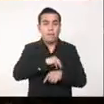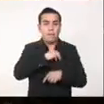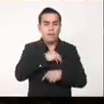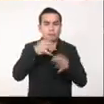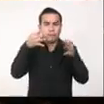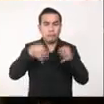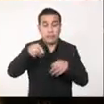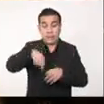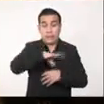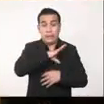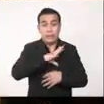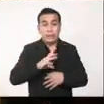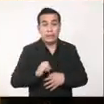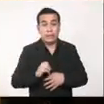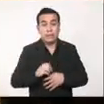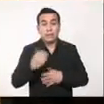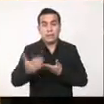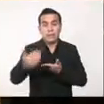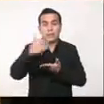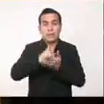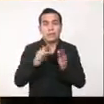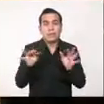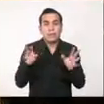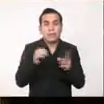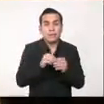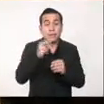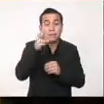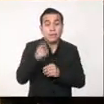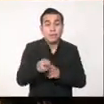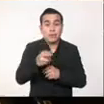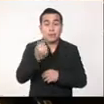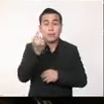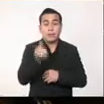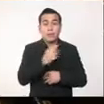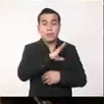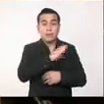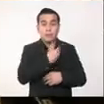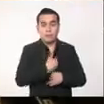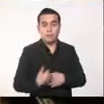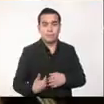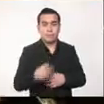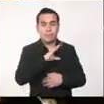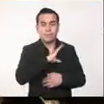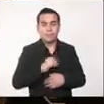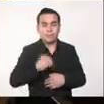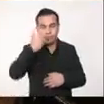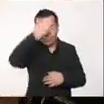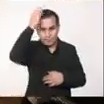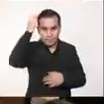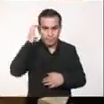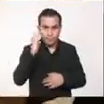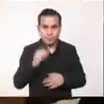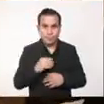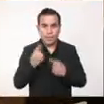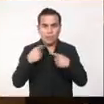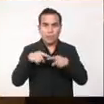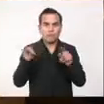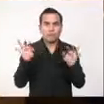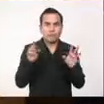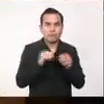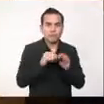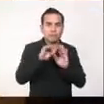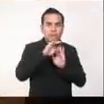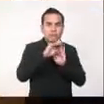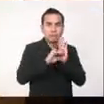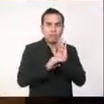diplomáticas acreditados en El Salvador por haber asistido. Asimismo, el señor presidente de la República de El Salvador, Nayib Bukele, continuará con las actividades de la